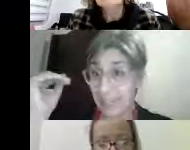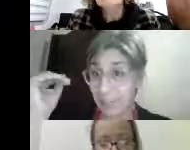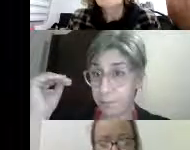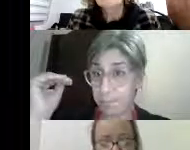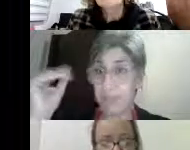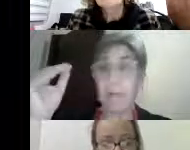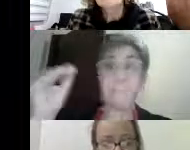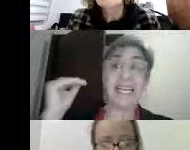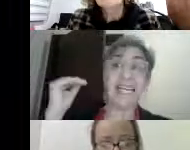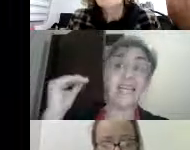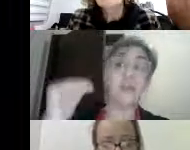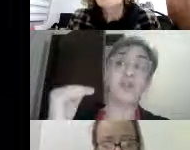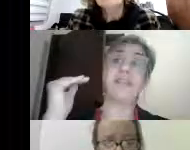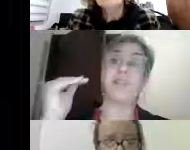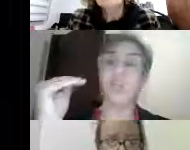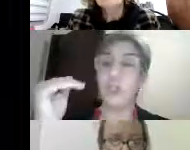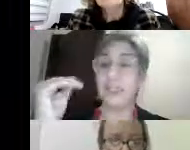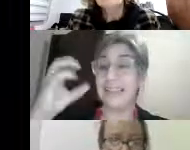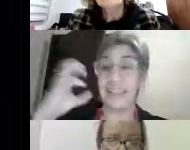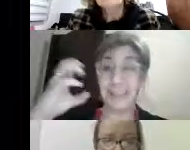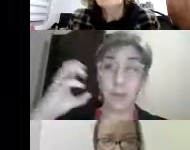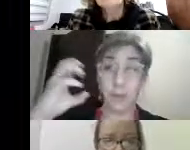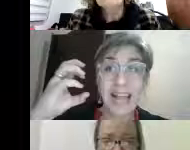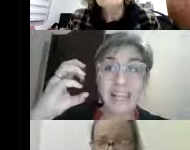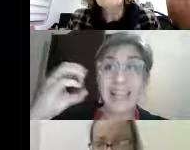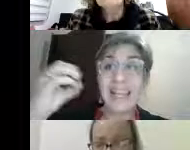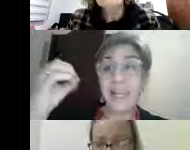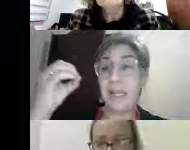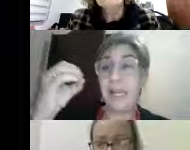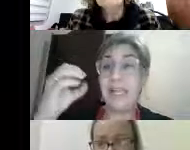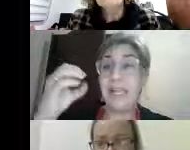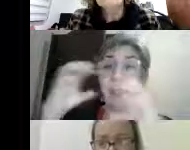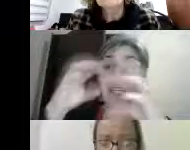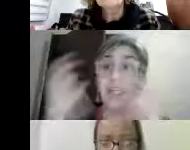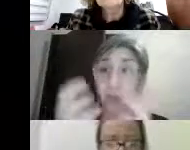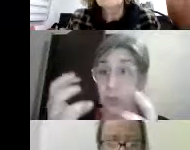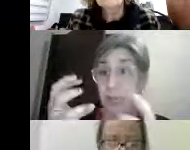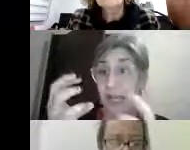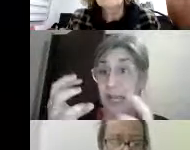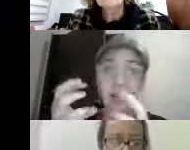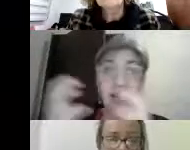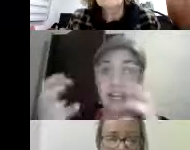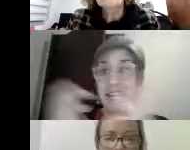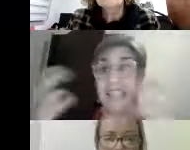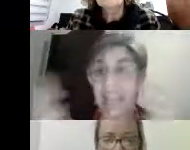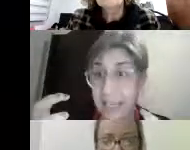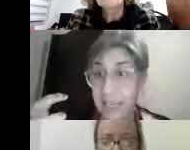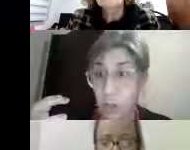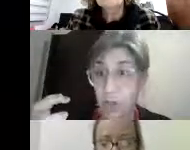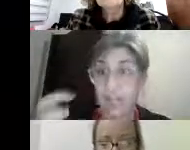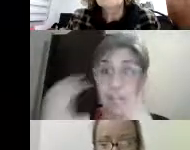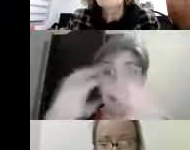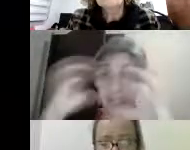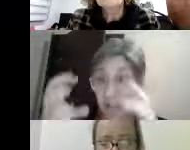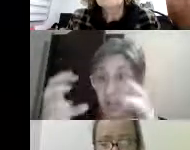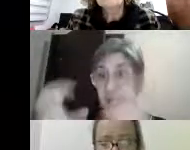la sangre, para que haya concentración de antirretroviral en los tejidos genitales,